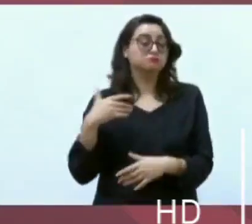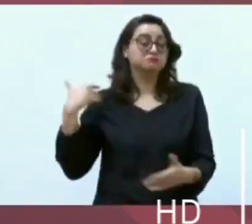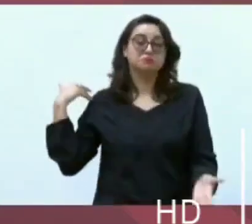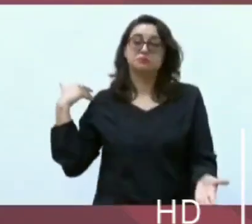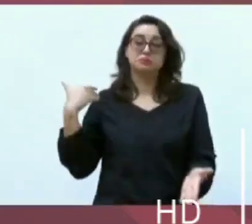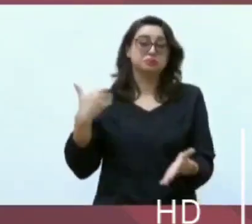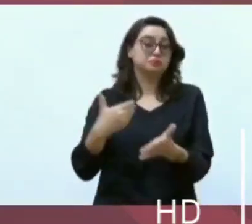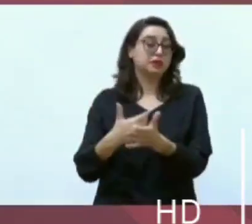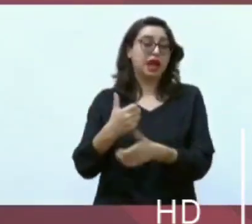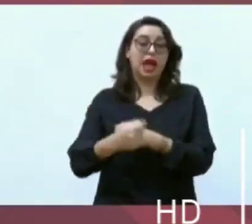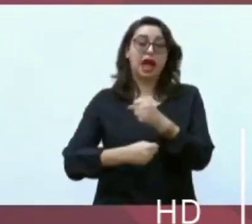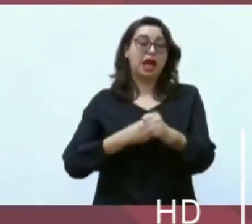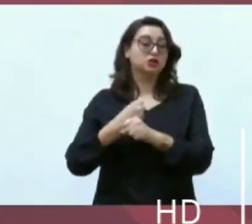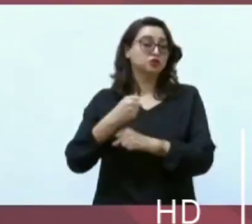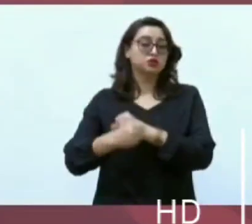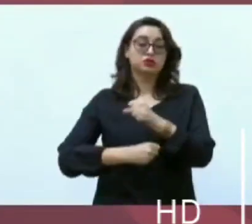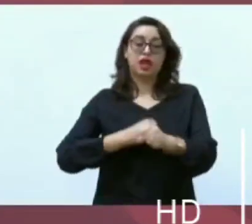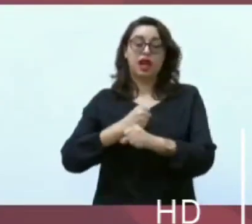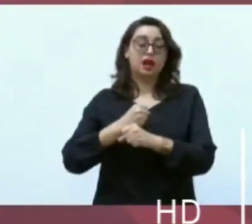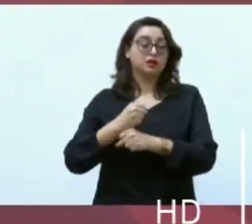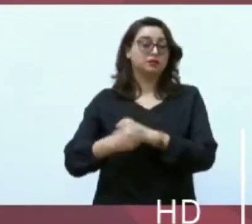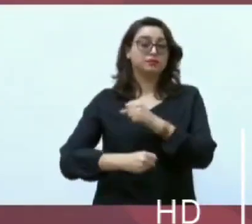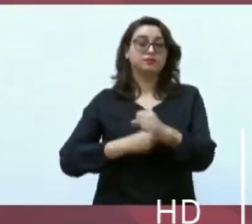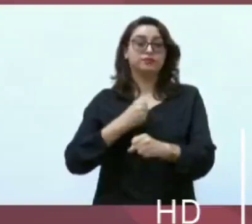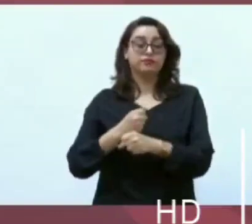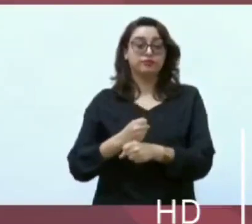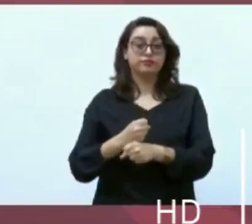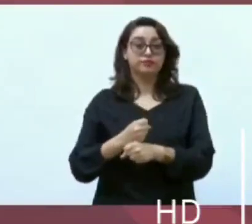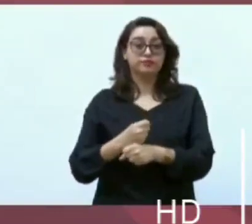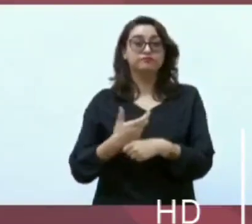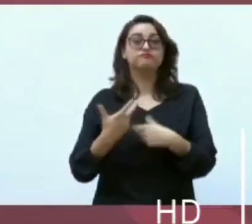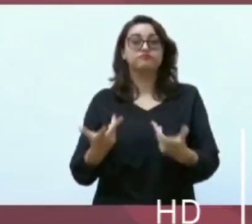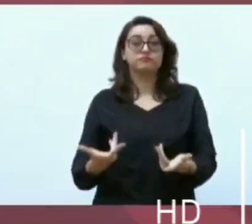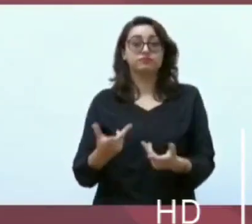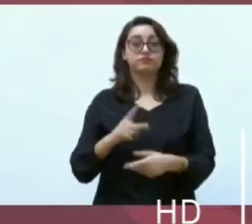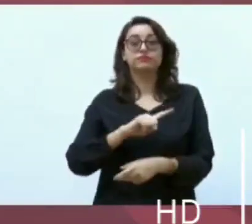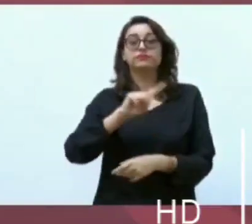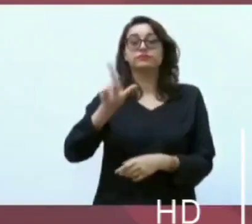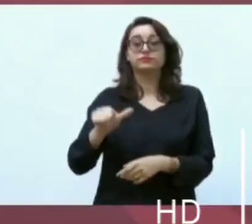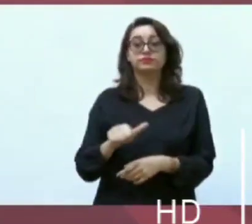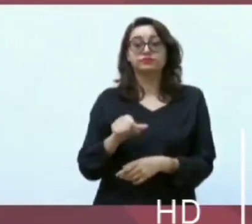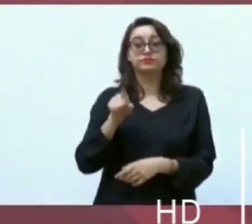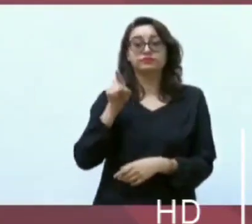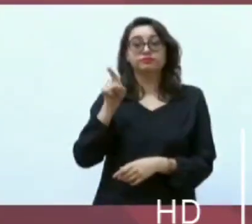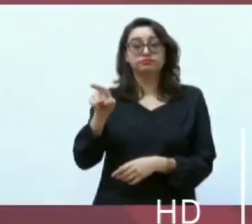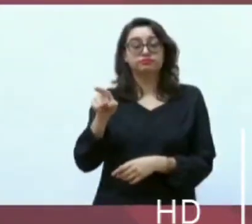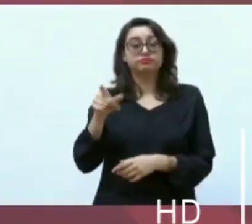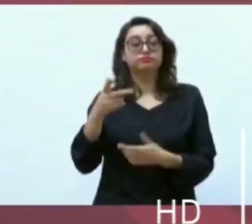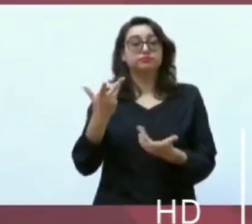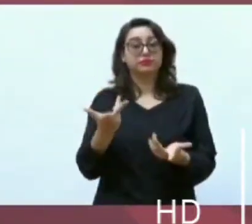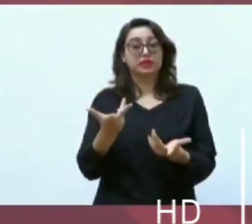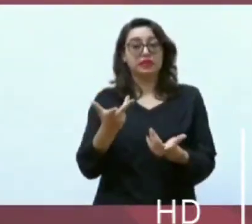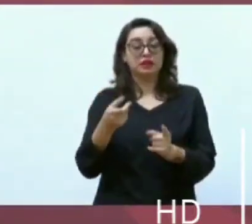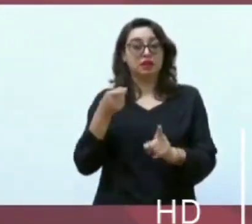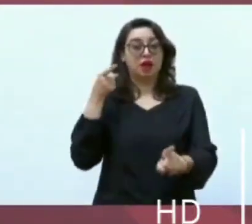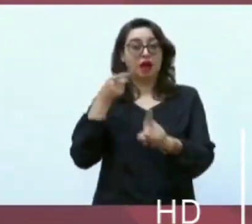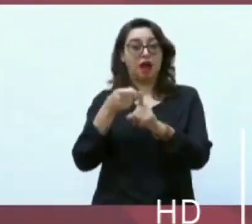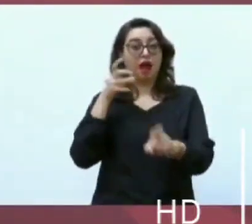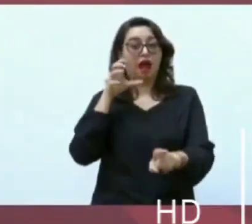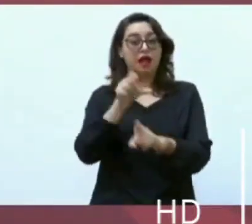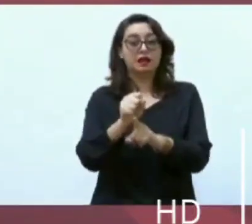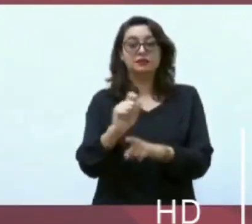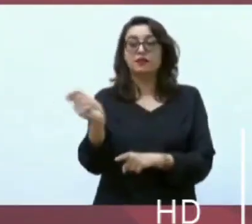Y esa fama, esos méritos, se pueden perder